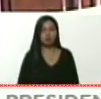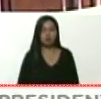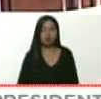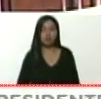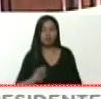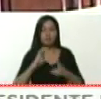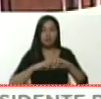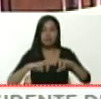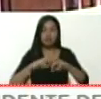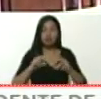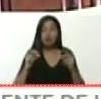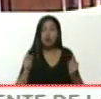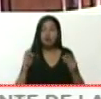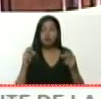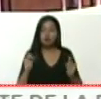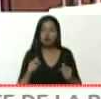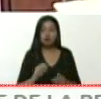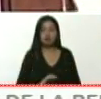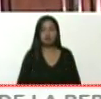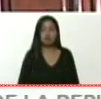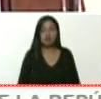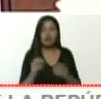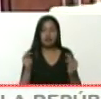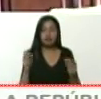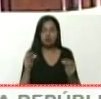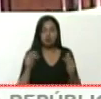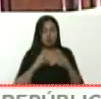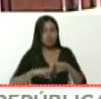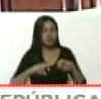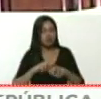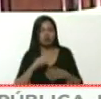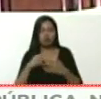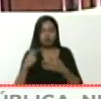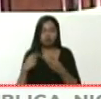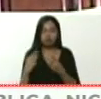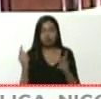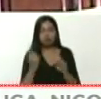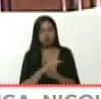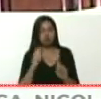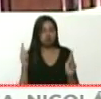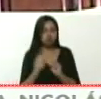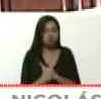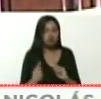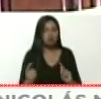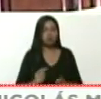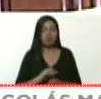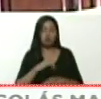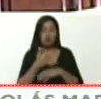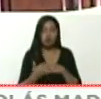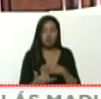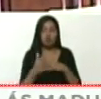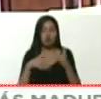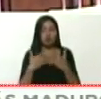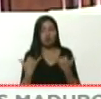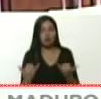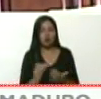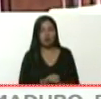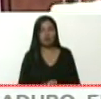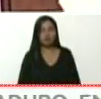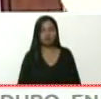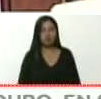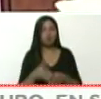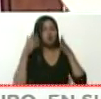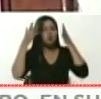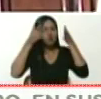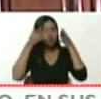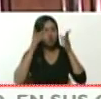Investigación, acción. Acción, investigación, investigación, acción, con un proyecto. La capacitación y